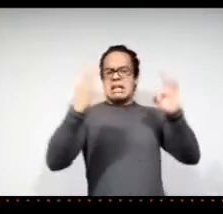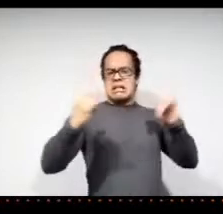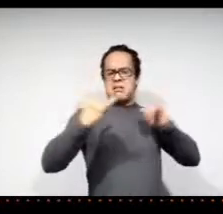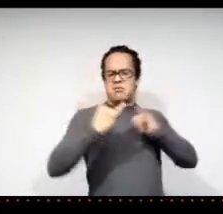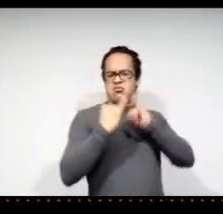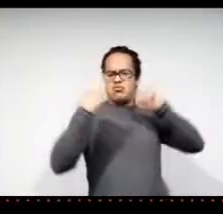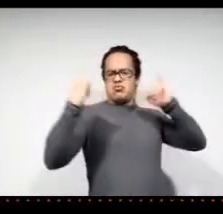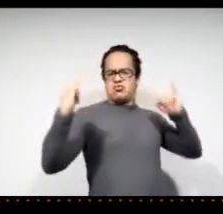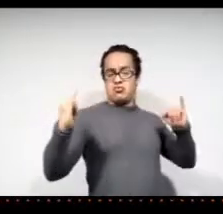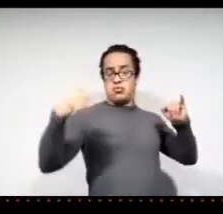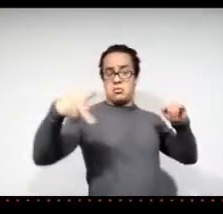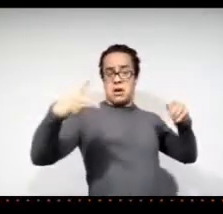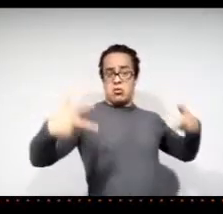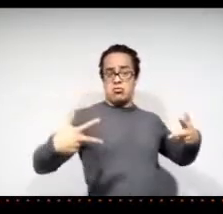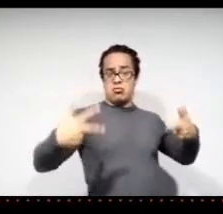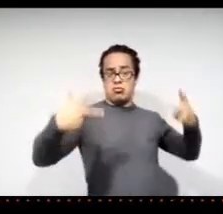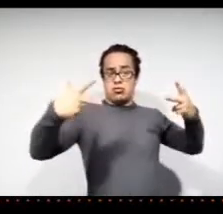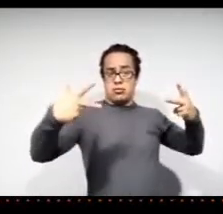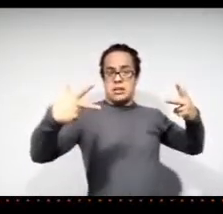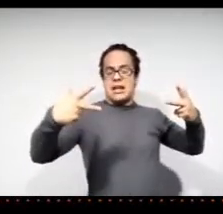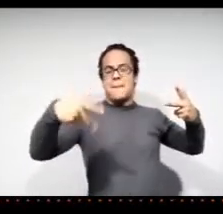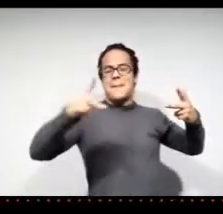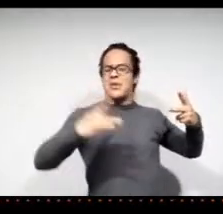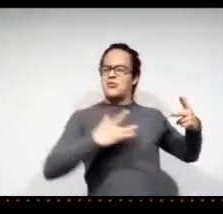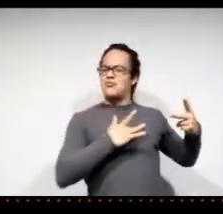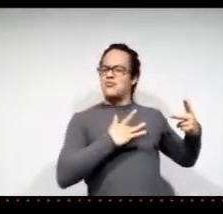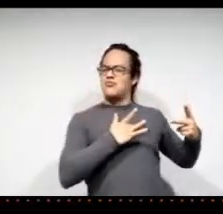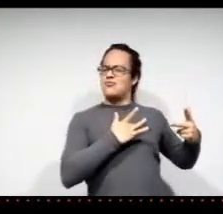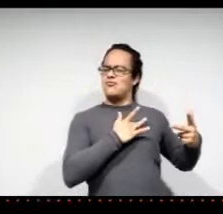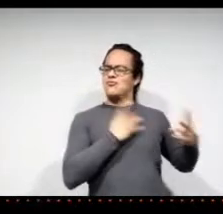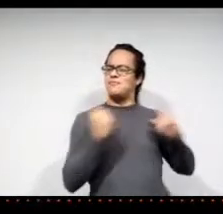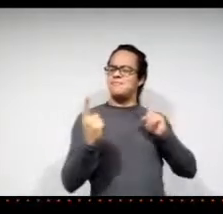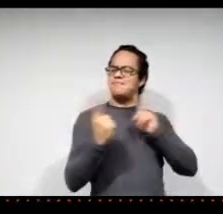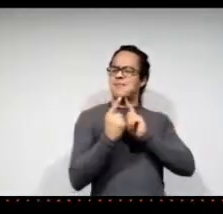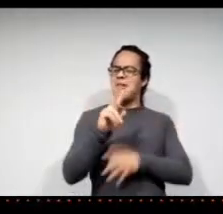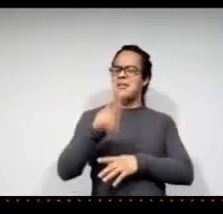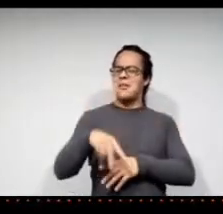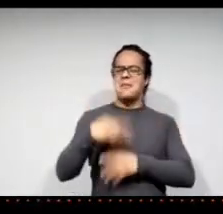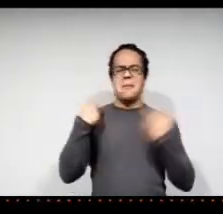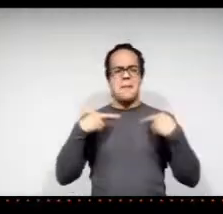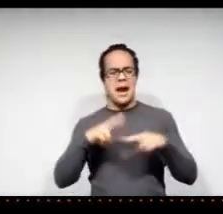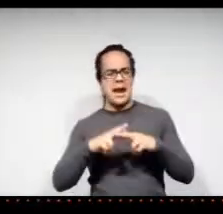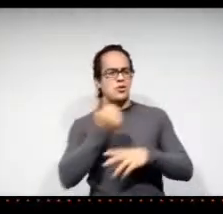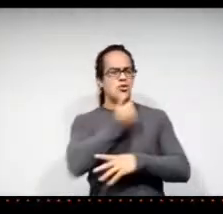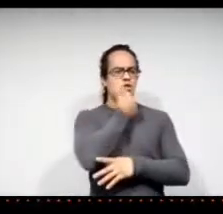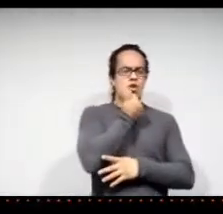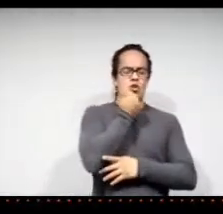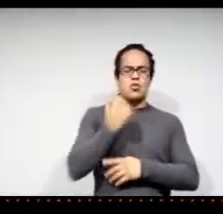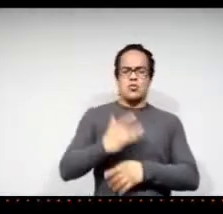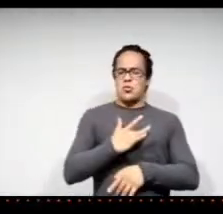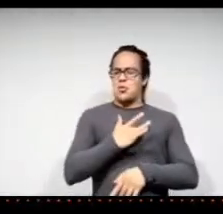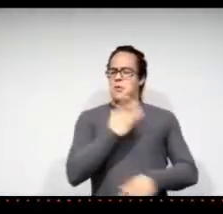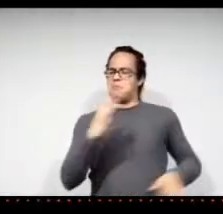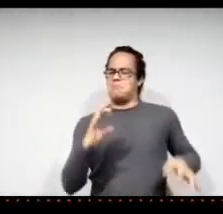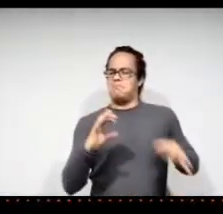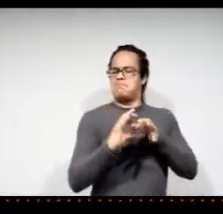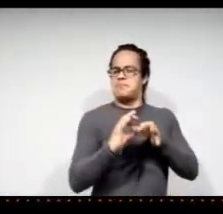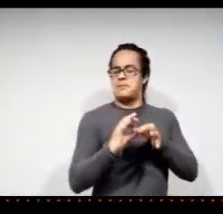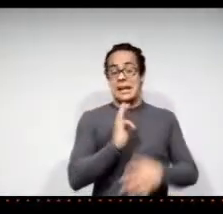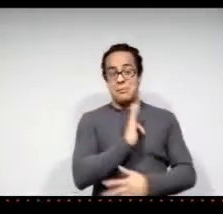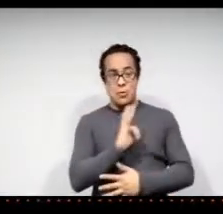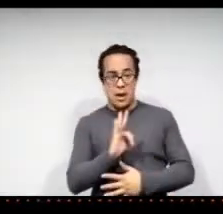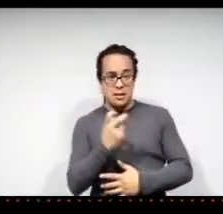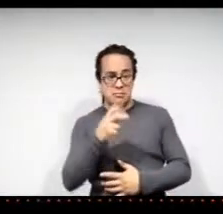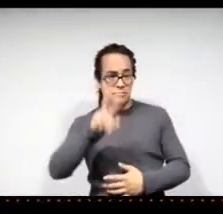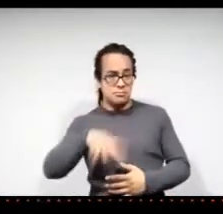o en un curso de, digamos, que no es presencial, puede sentirse más cerca el estudiante. Entonces, claro, como dice el